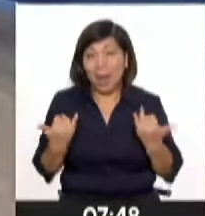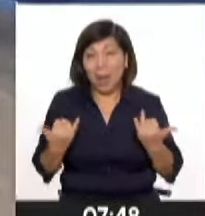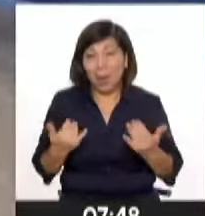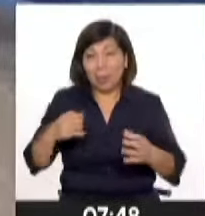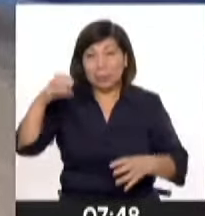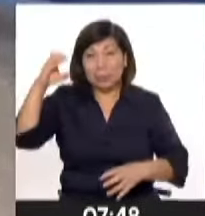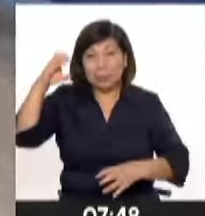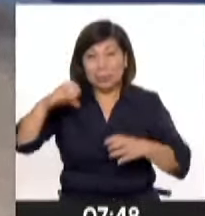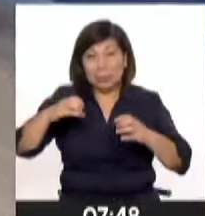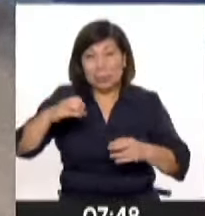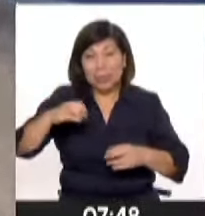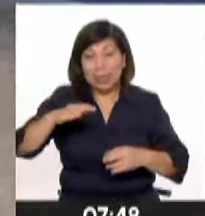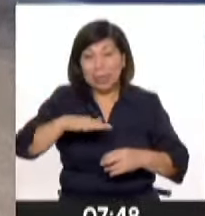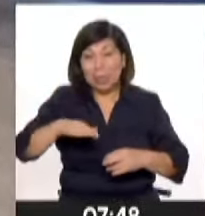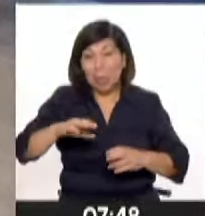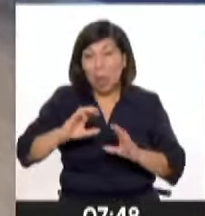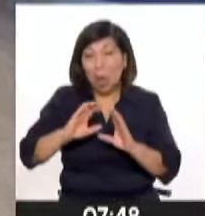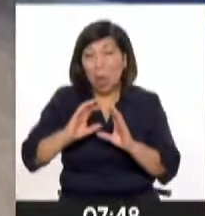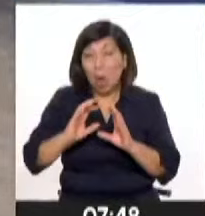global,